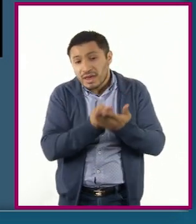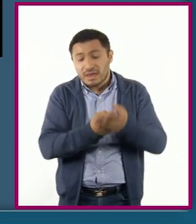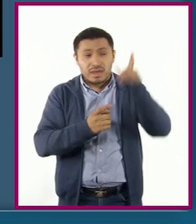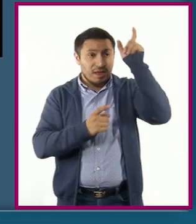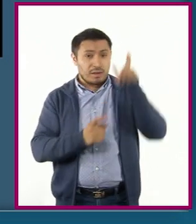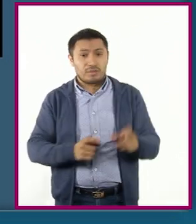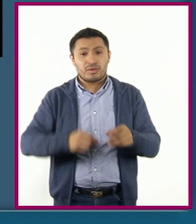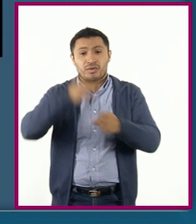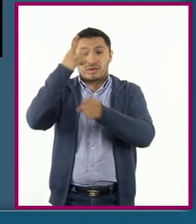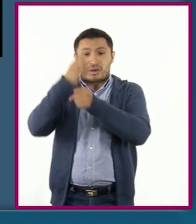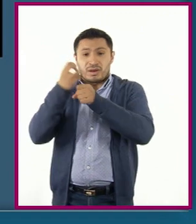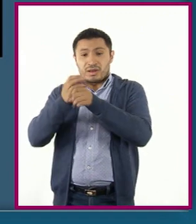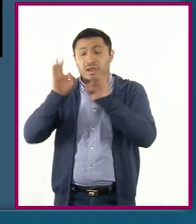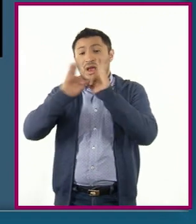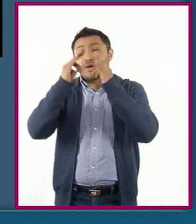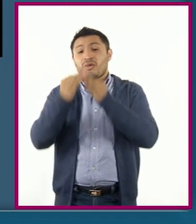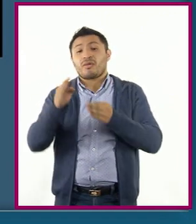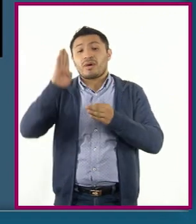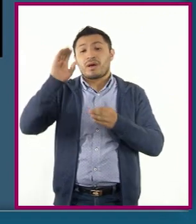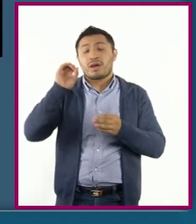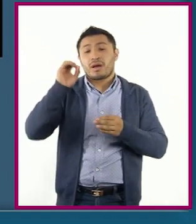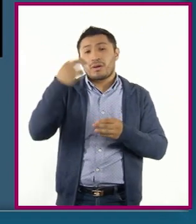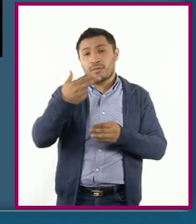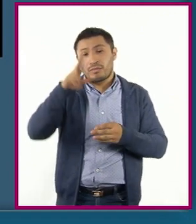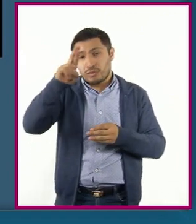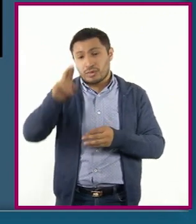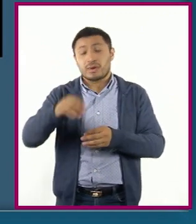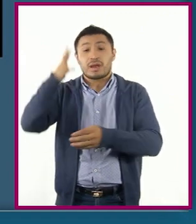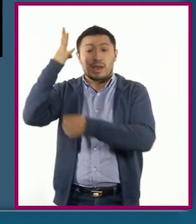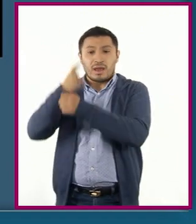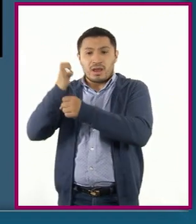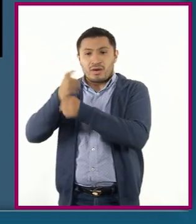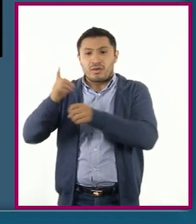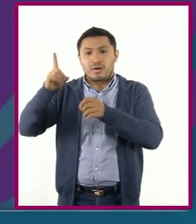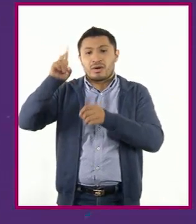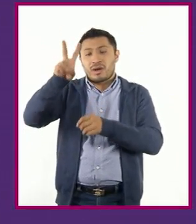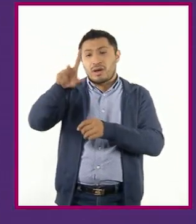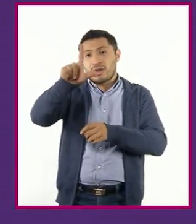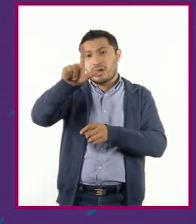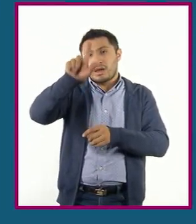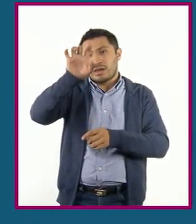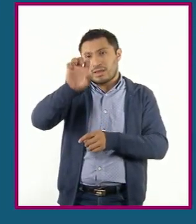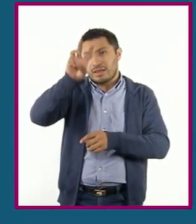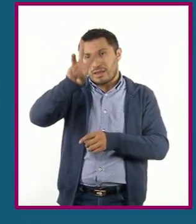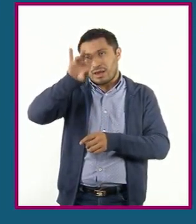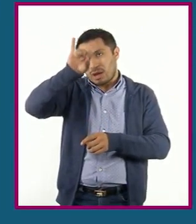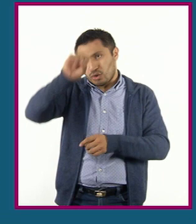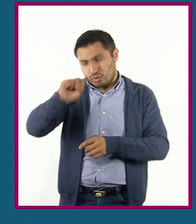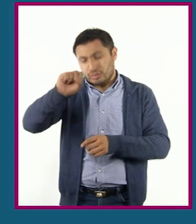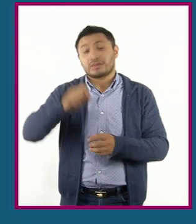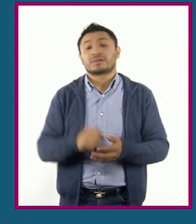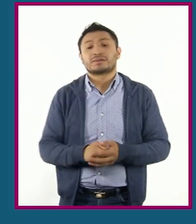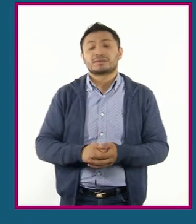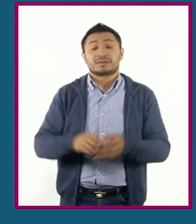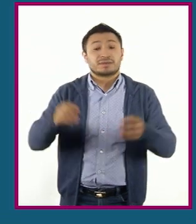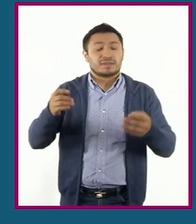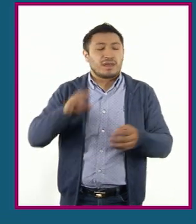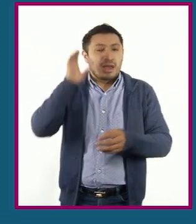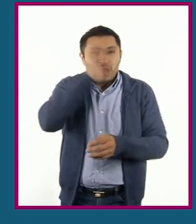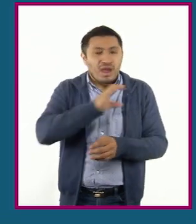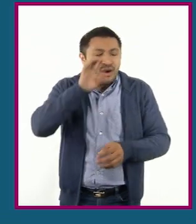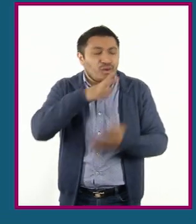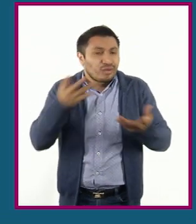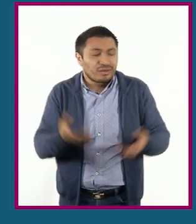dos letras. La ventaja de este sistema es que permitía que al descubrir nuevos elementos se podían nombrar sin